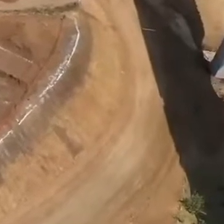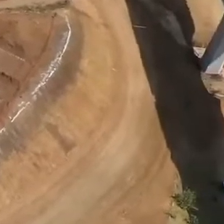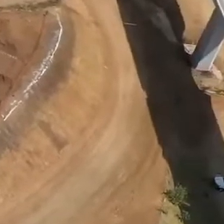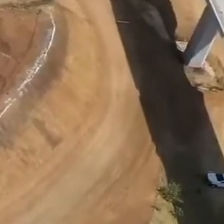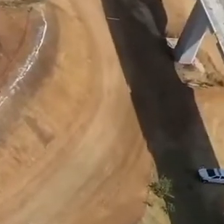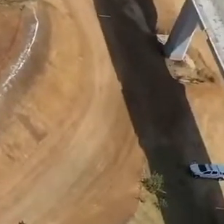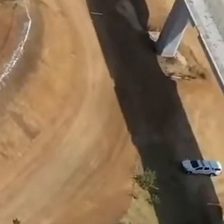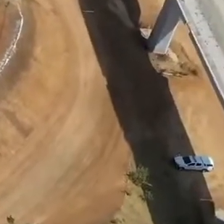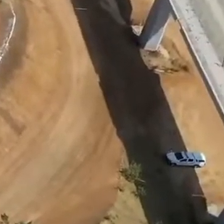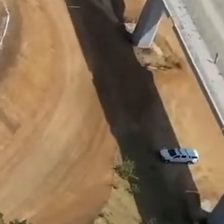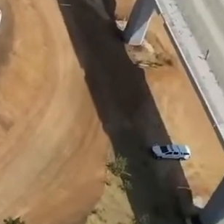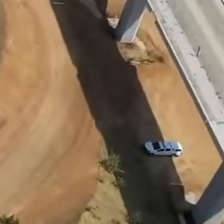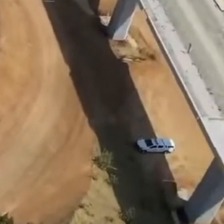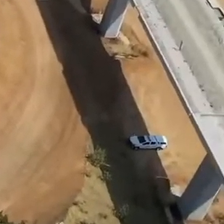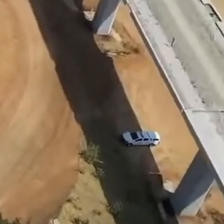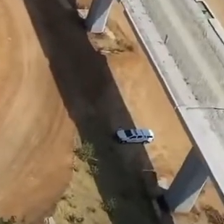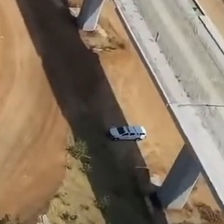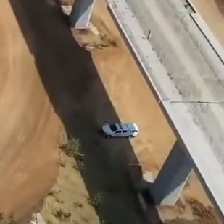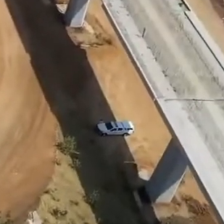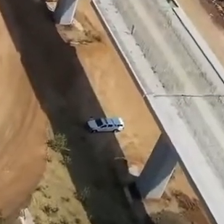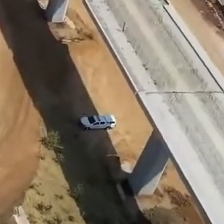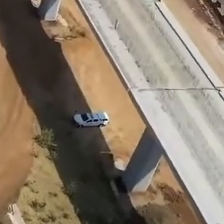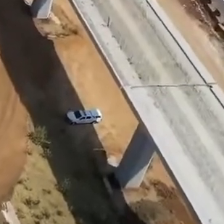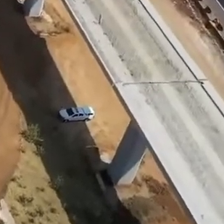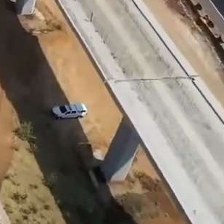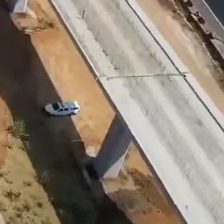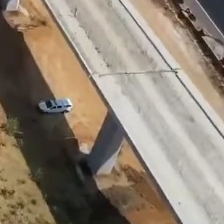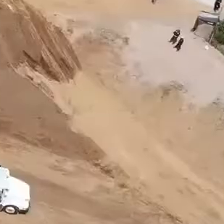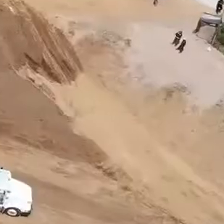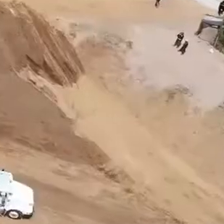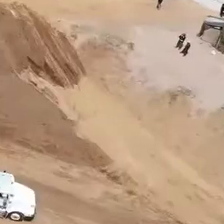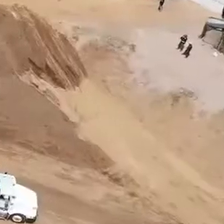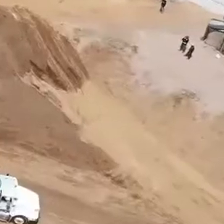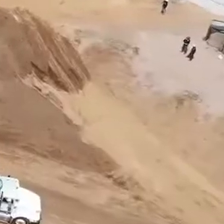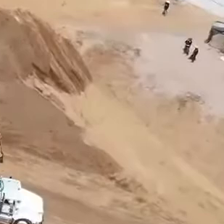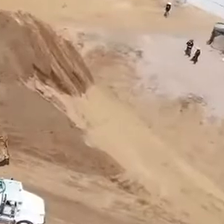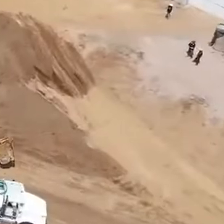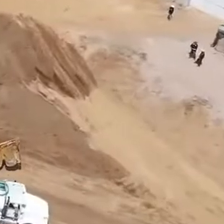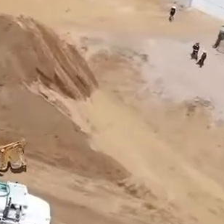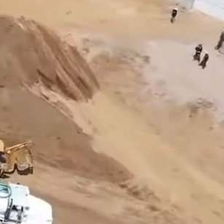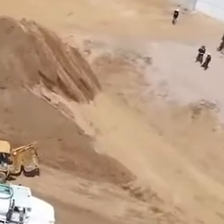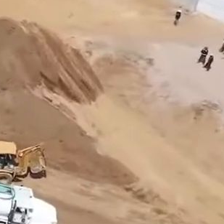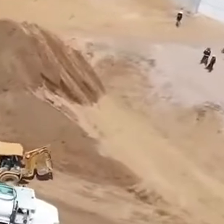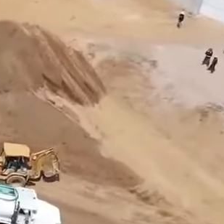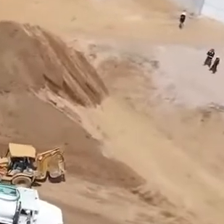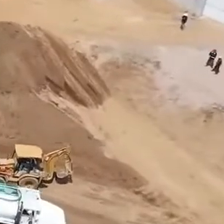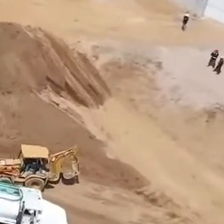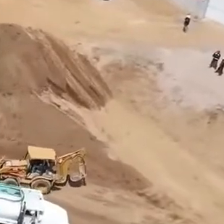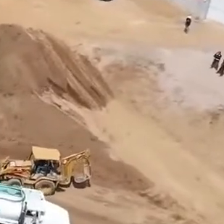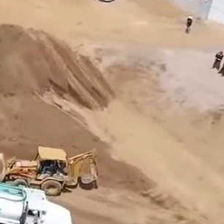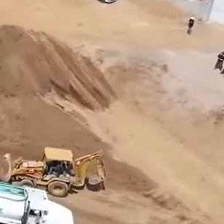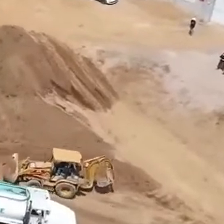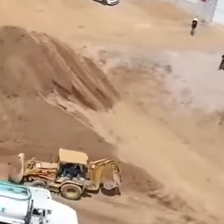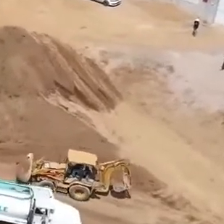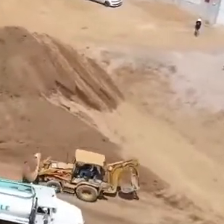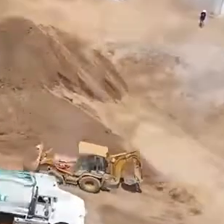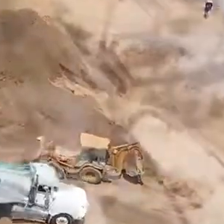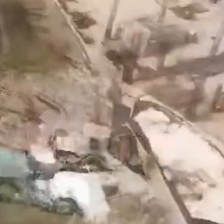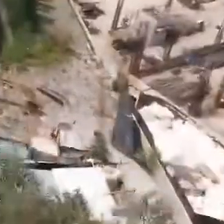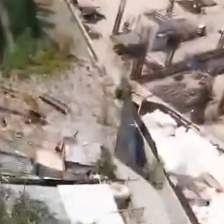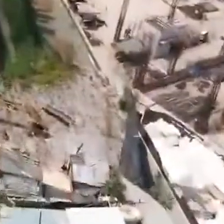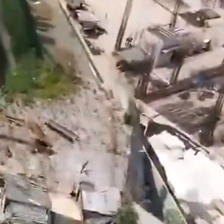Se arropan los taludes de los accesos a la subestación con tierra orgánica para facilitar el crecimiento de vegetación que garantice su